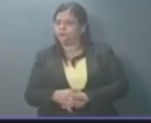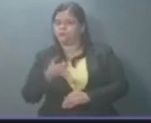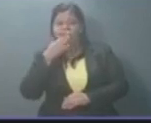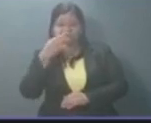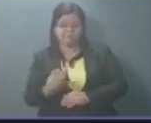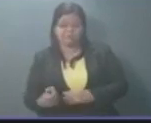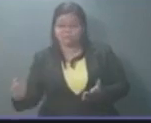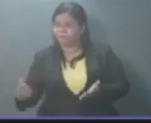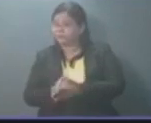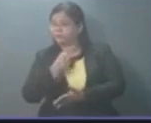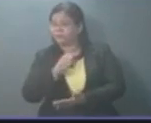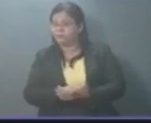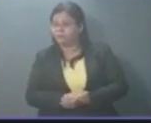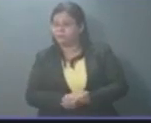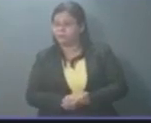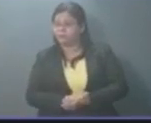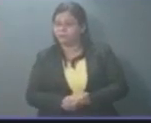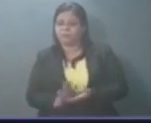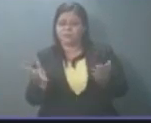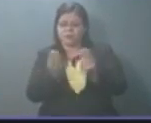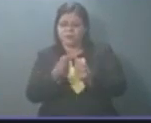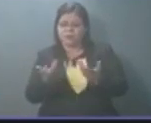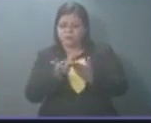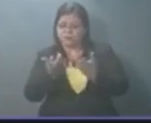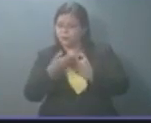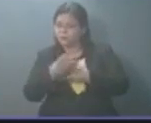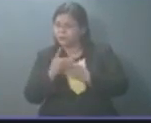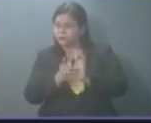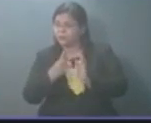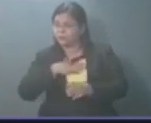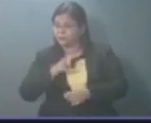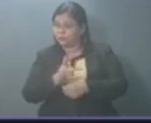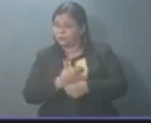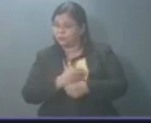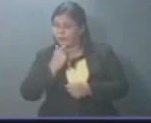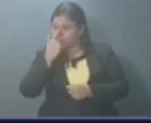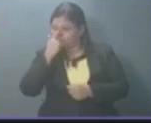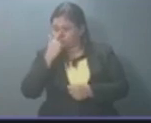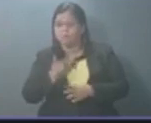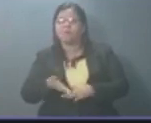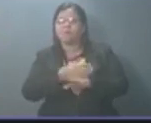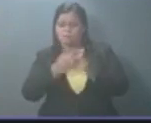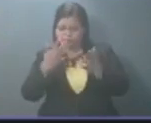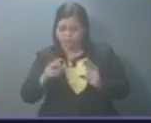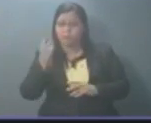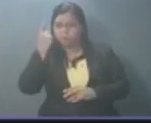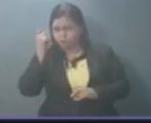lamento mucho que muy pocos colegas de mi partido político hayan entendido esta